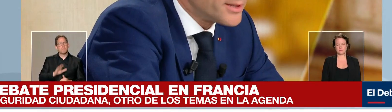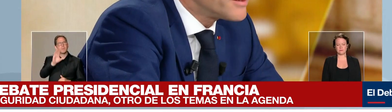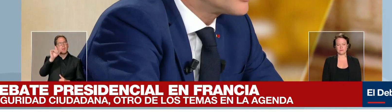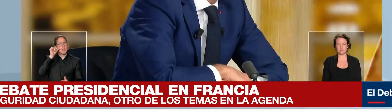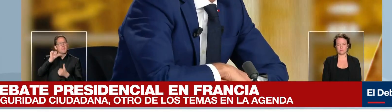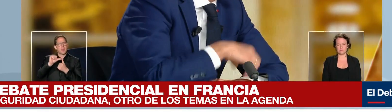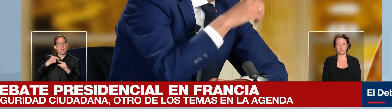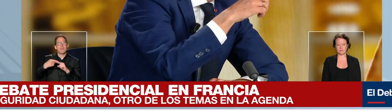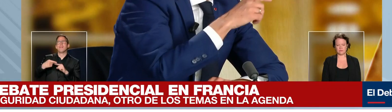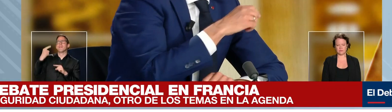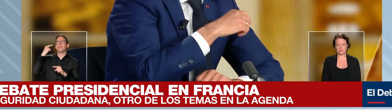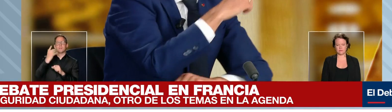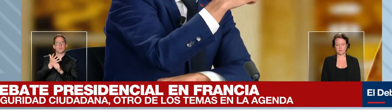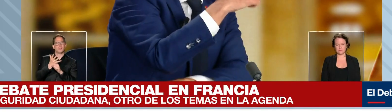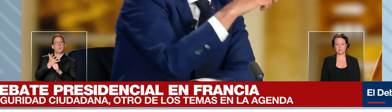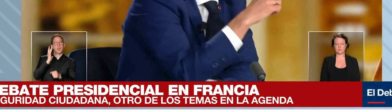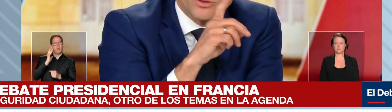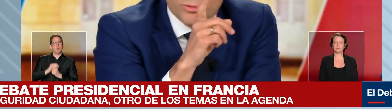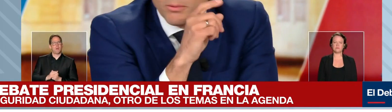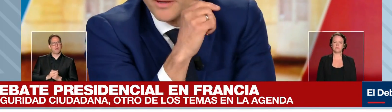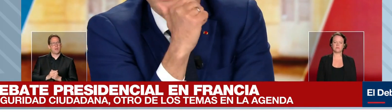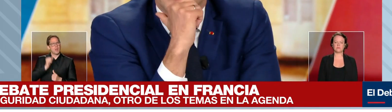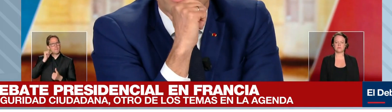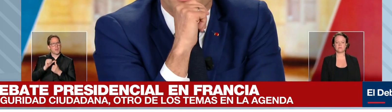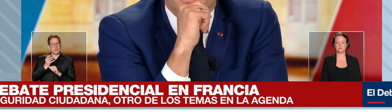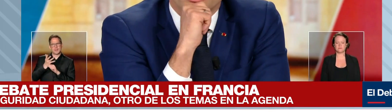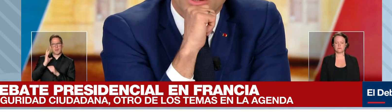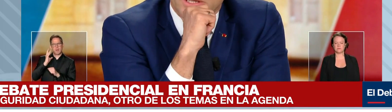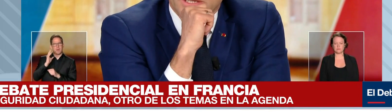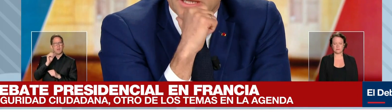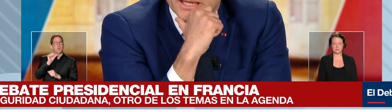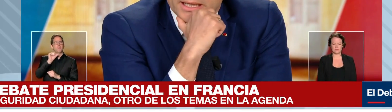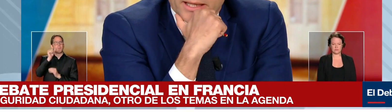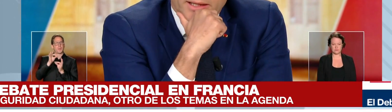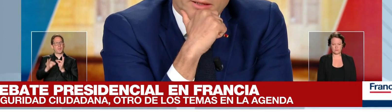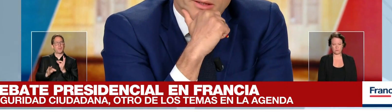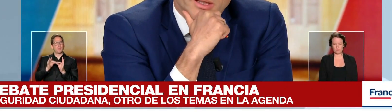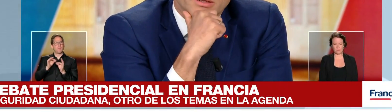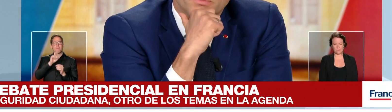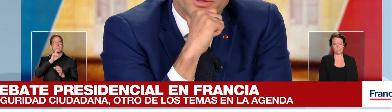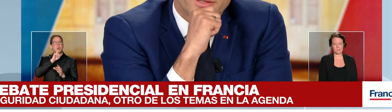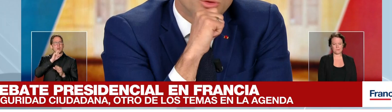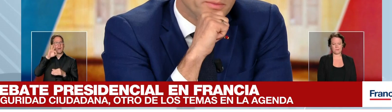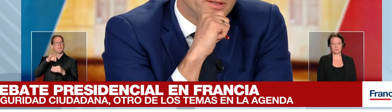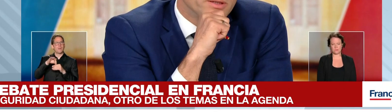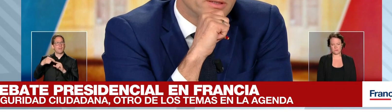También mantengo en memoria lo que ocurrió hace 5 años, cuando debatíamos en otro formato antes de la primera vuelta y